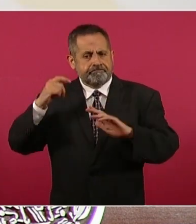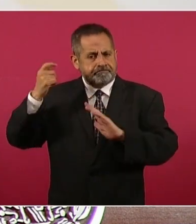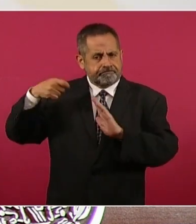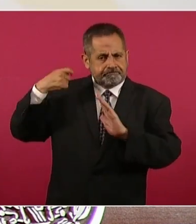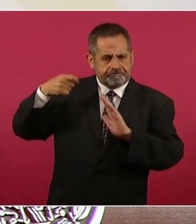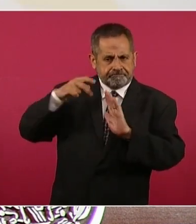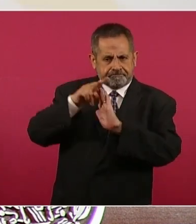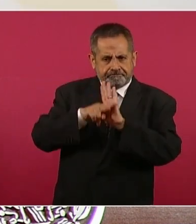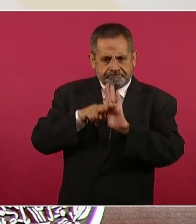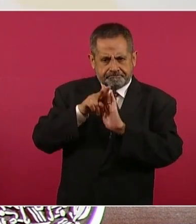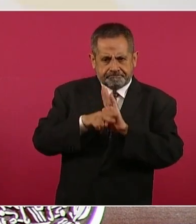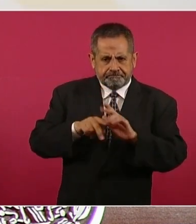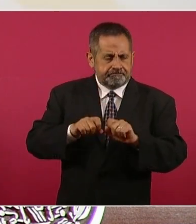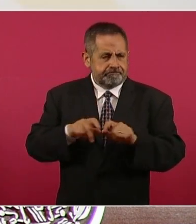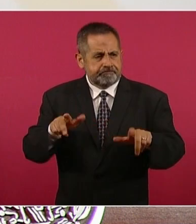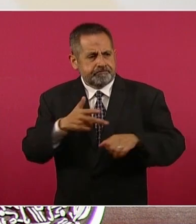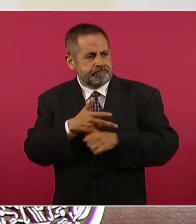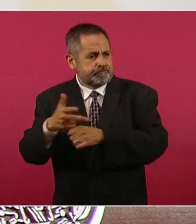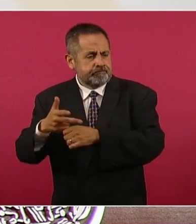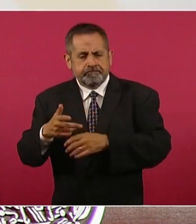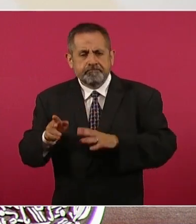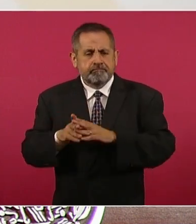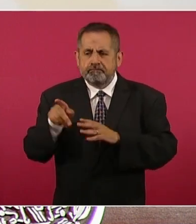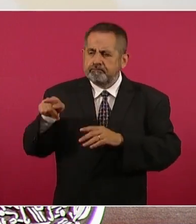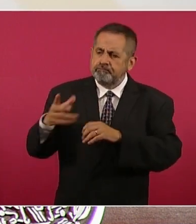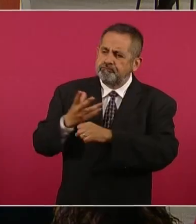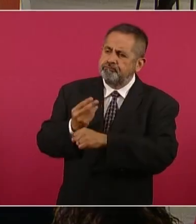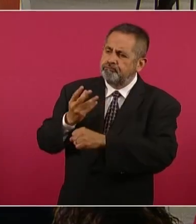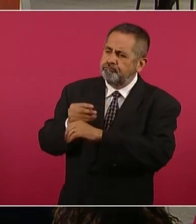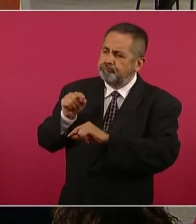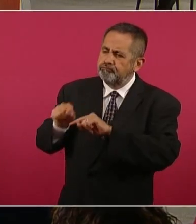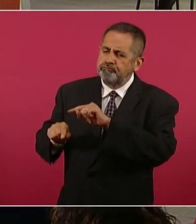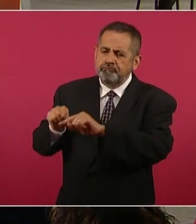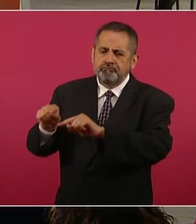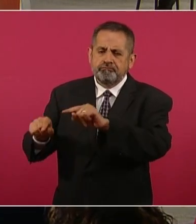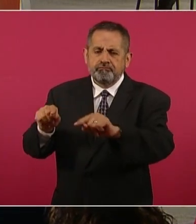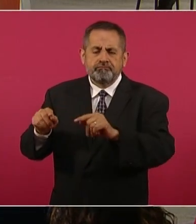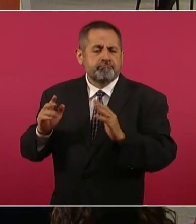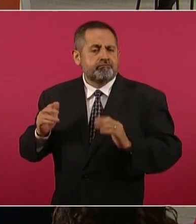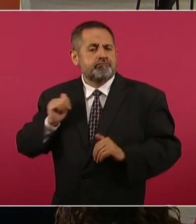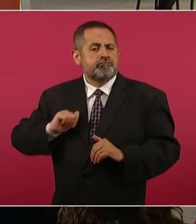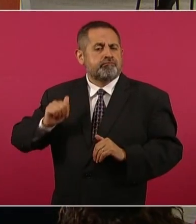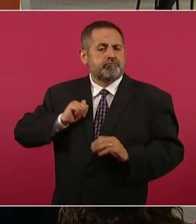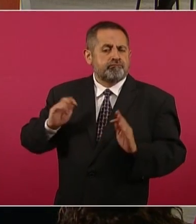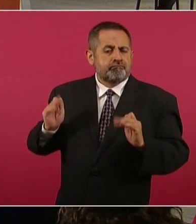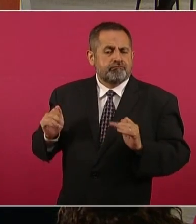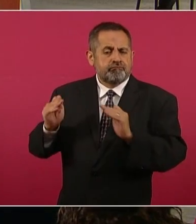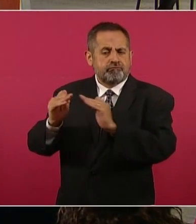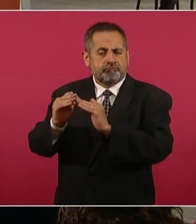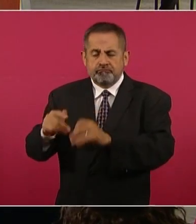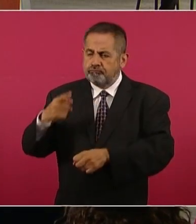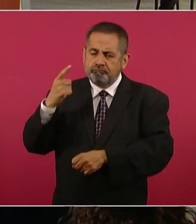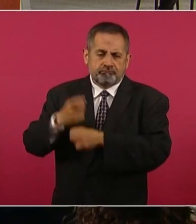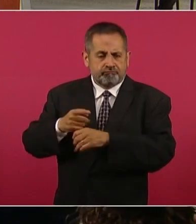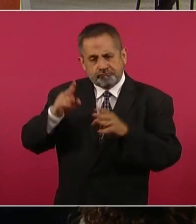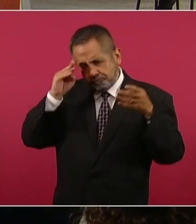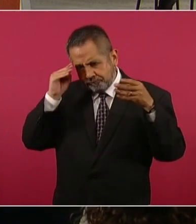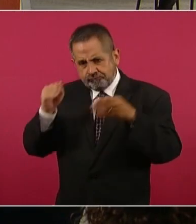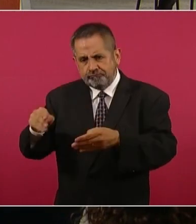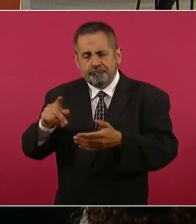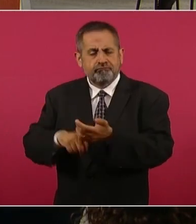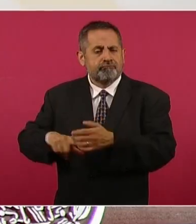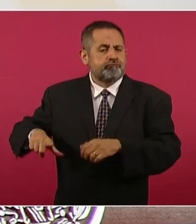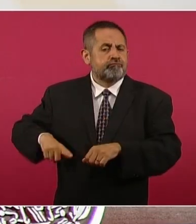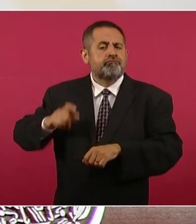habla precisamente del mejoramiento de zonas arqueológicas con motivo de la obra prioritaria del Gobierno